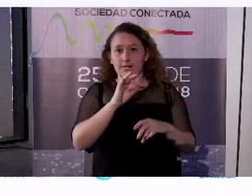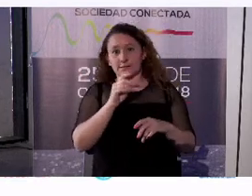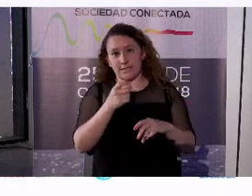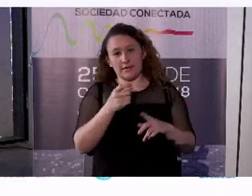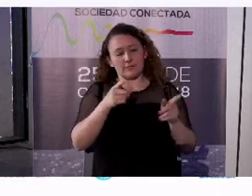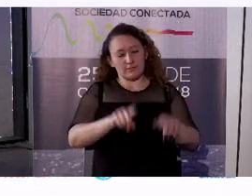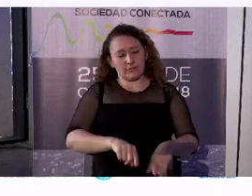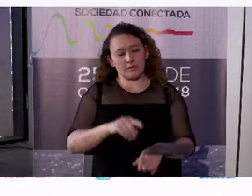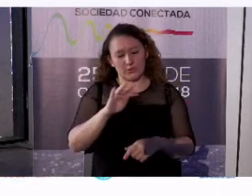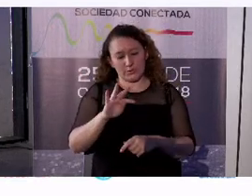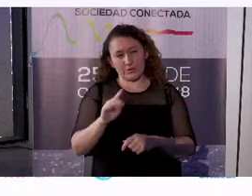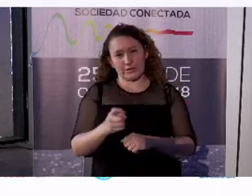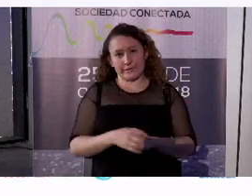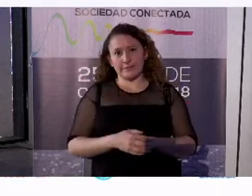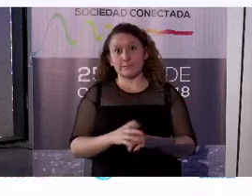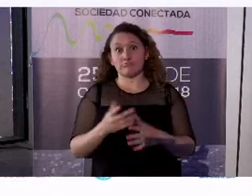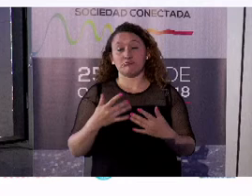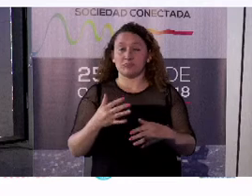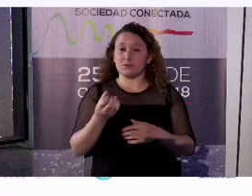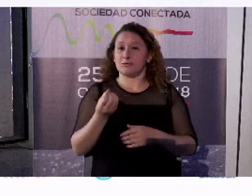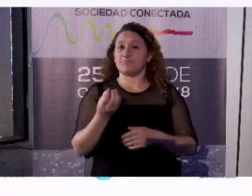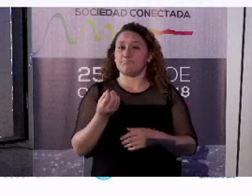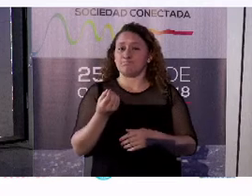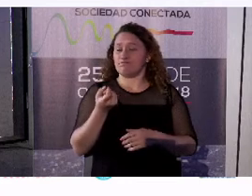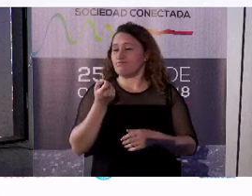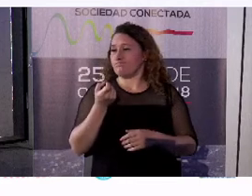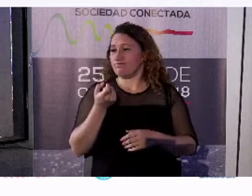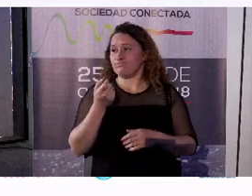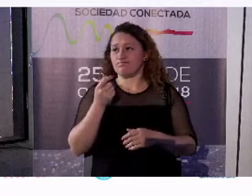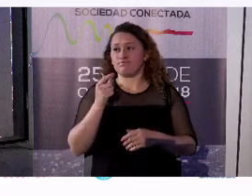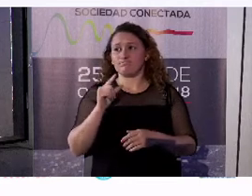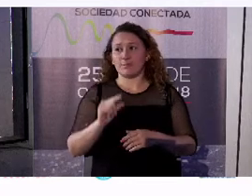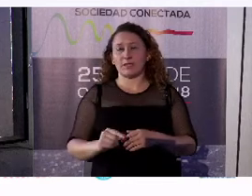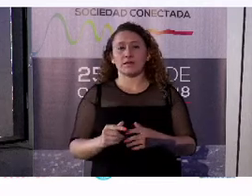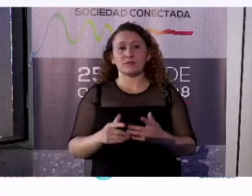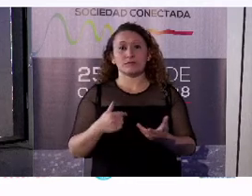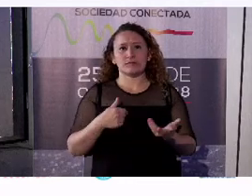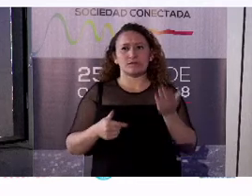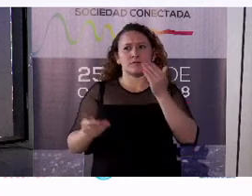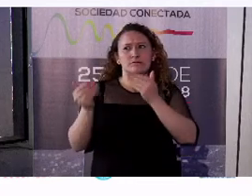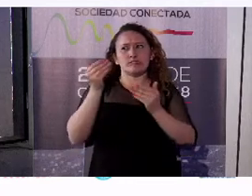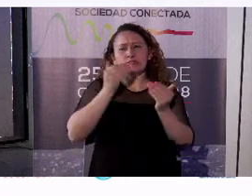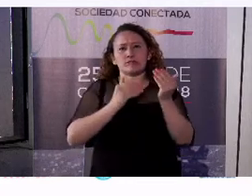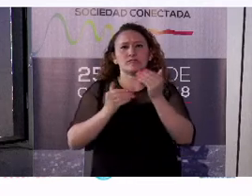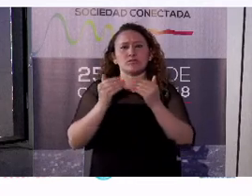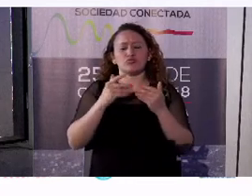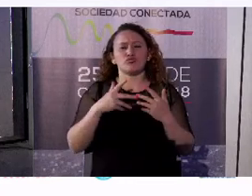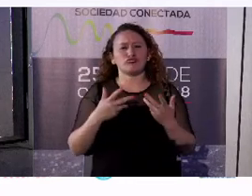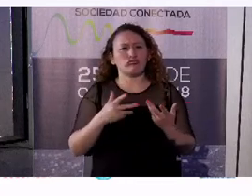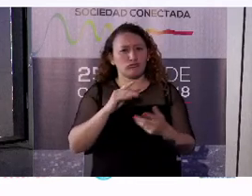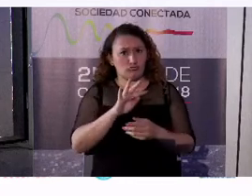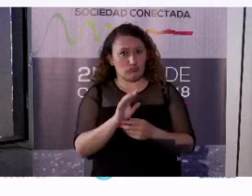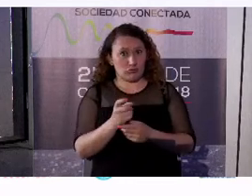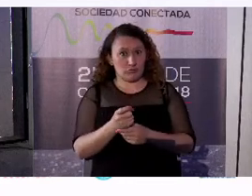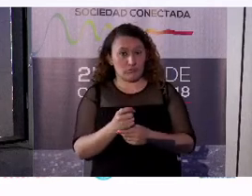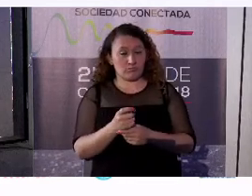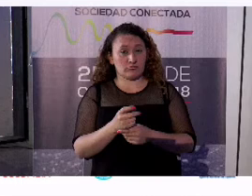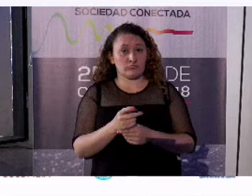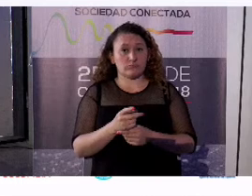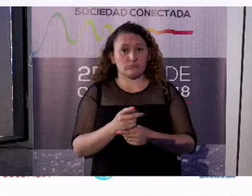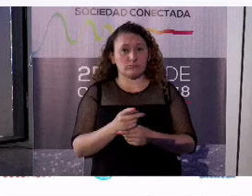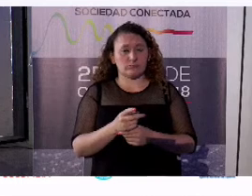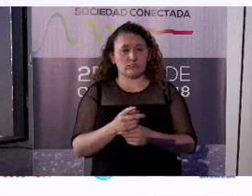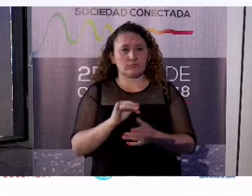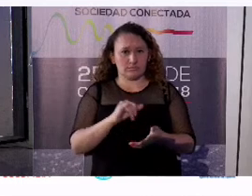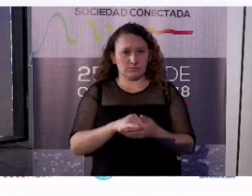que también es un número pues bastante bajo y si nosotros nos ponemos a analizar un poco más el 4g con respecto a lo que